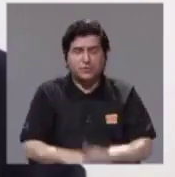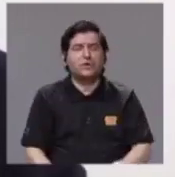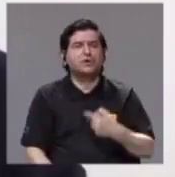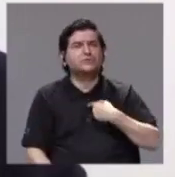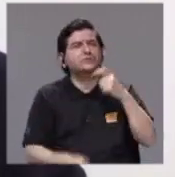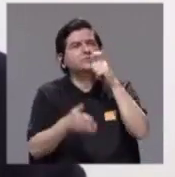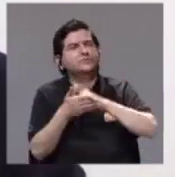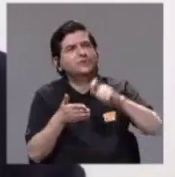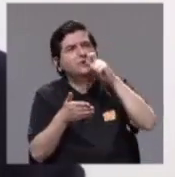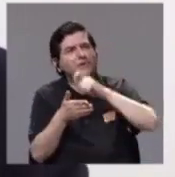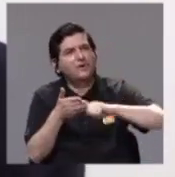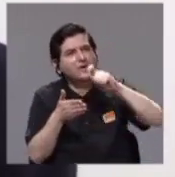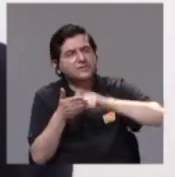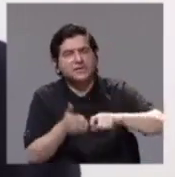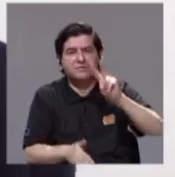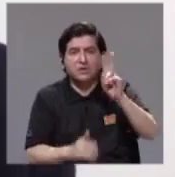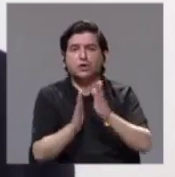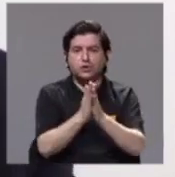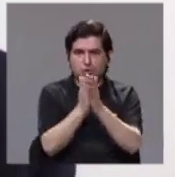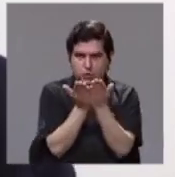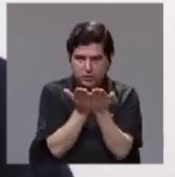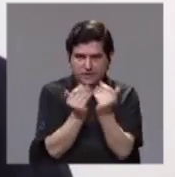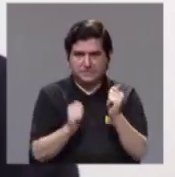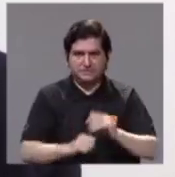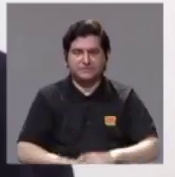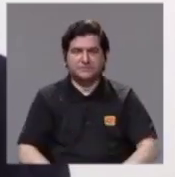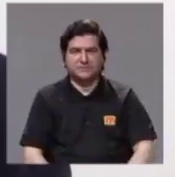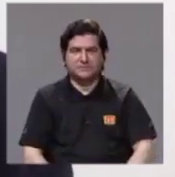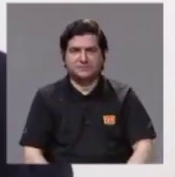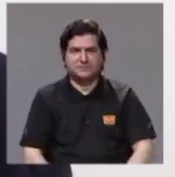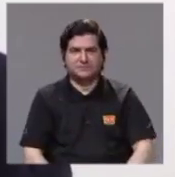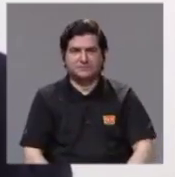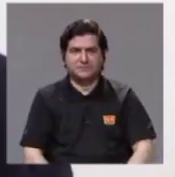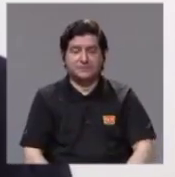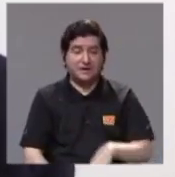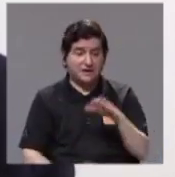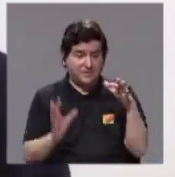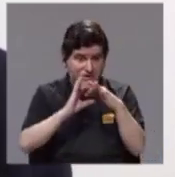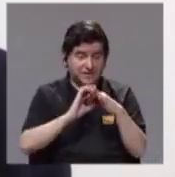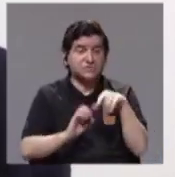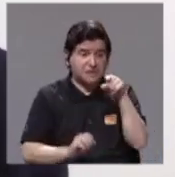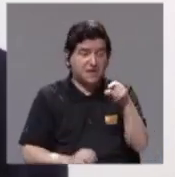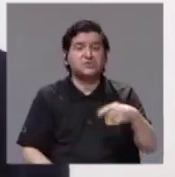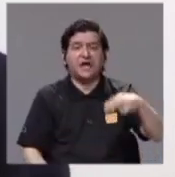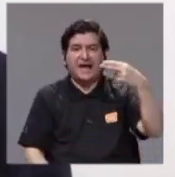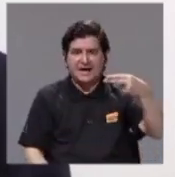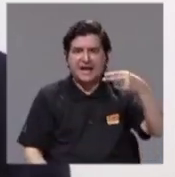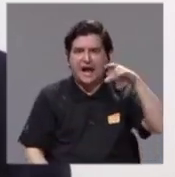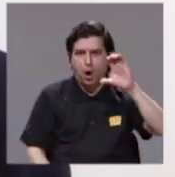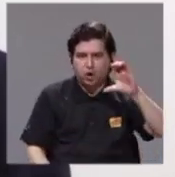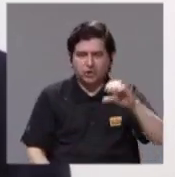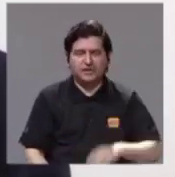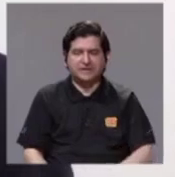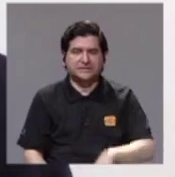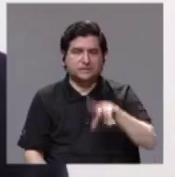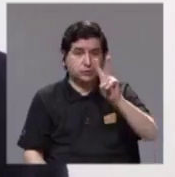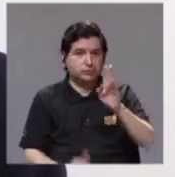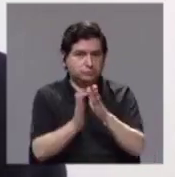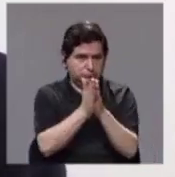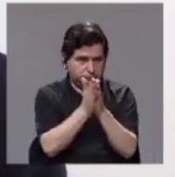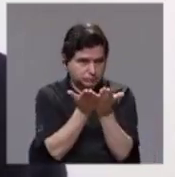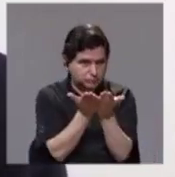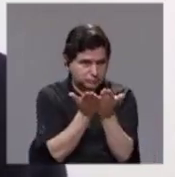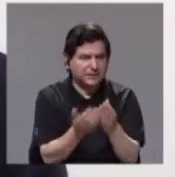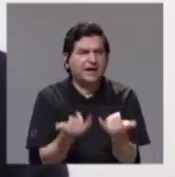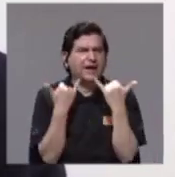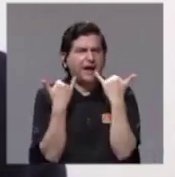decidí de escribir en mi vida, de escribir 2 libros sobre Hernán Cortés, y